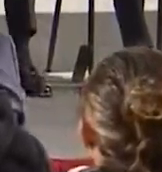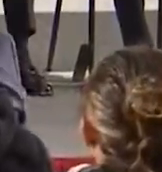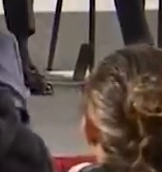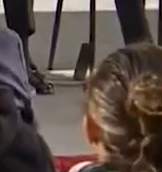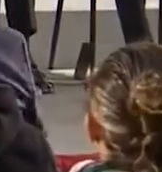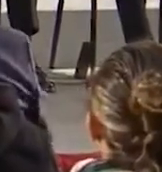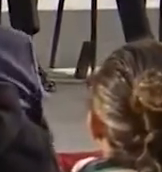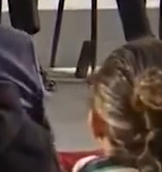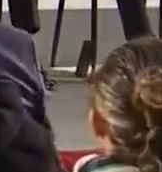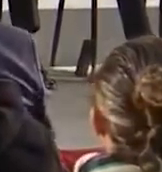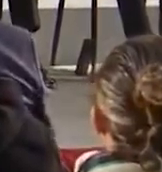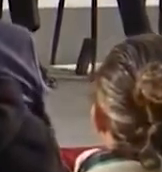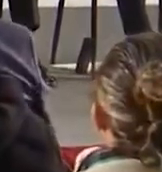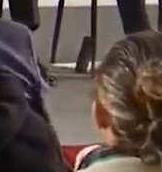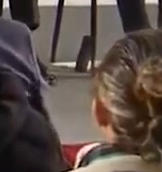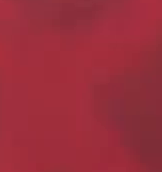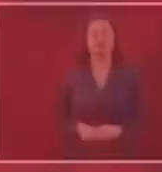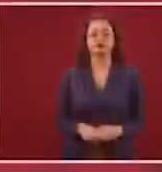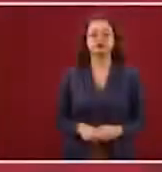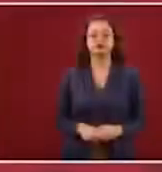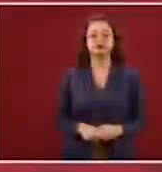presas actuales para